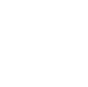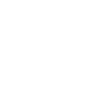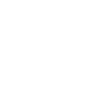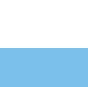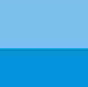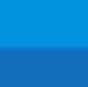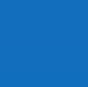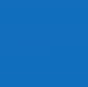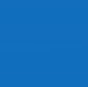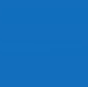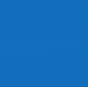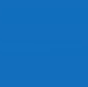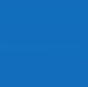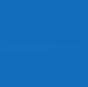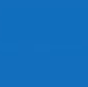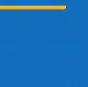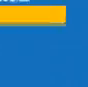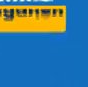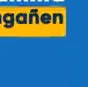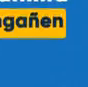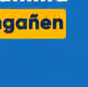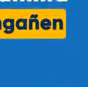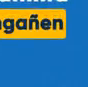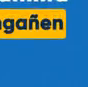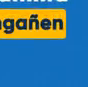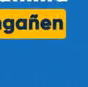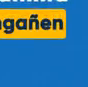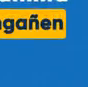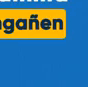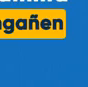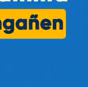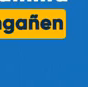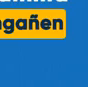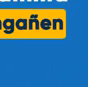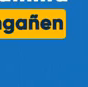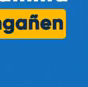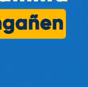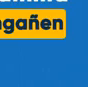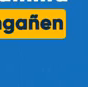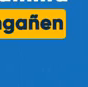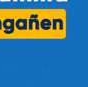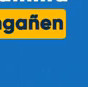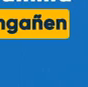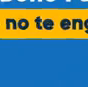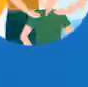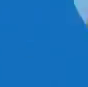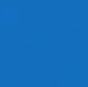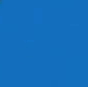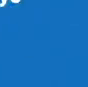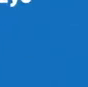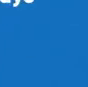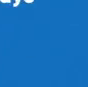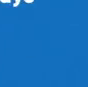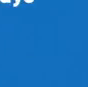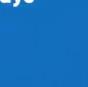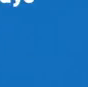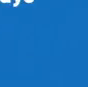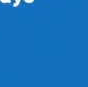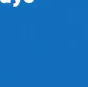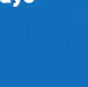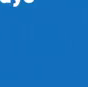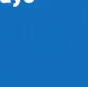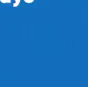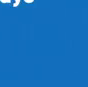2 y todo lo que debe saber del bono familiar que no te engañen tu factura de